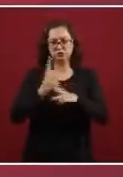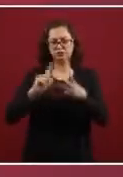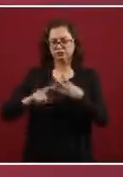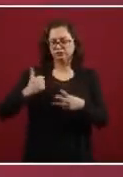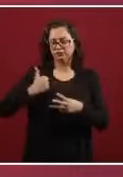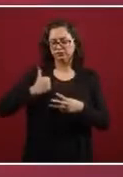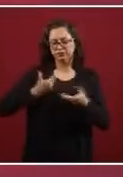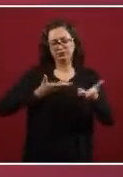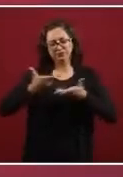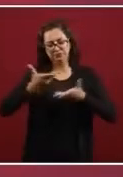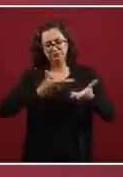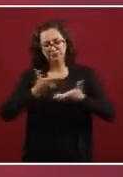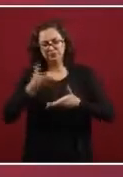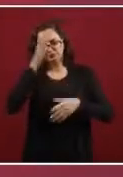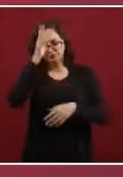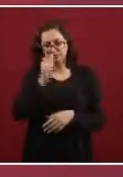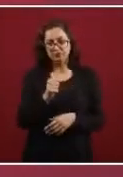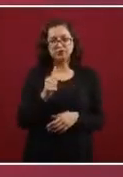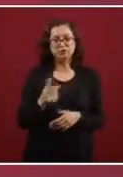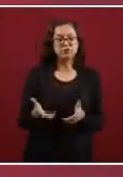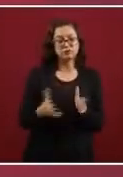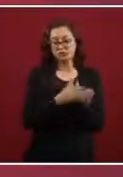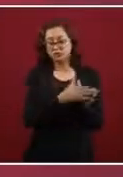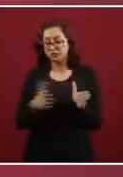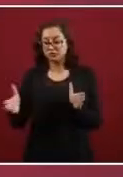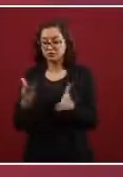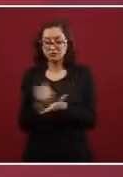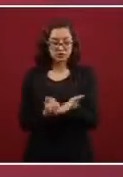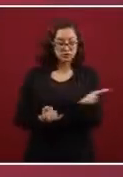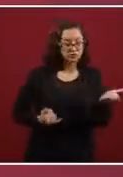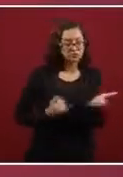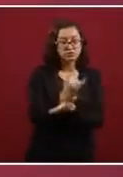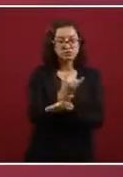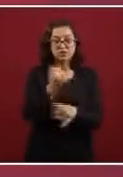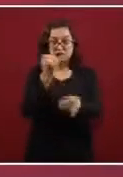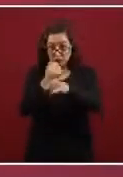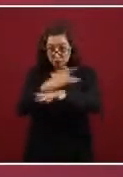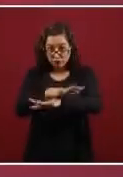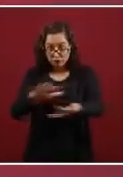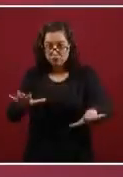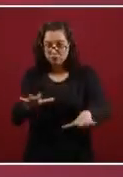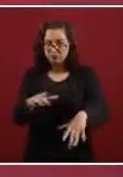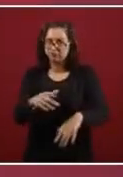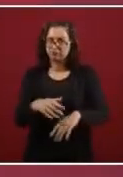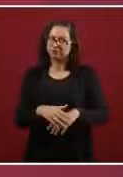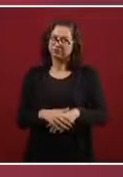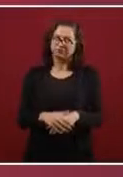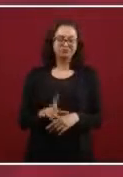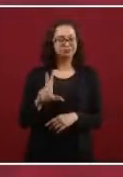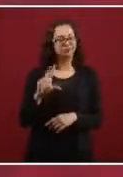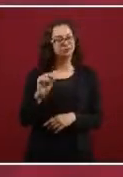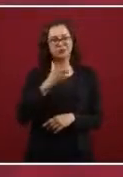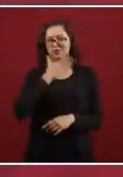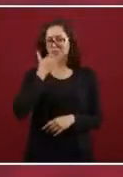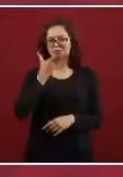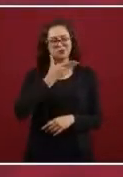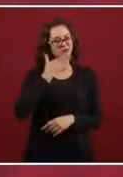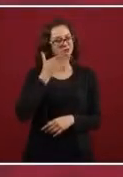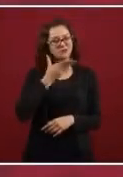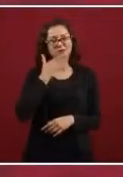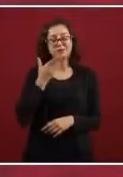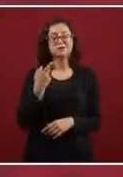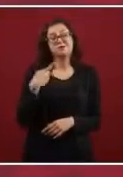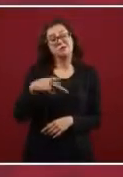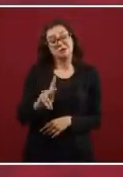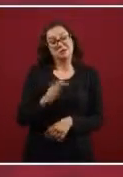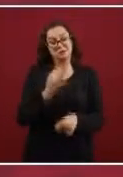los países rindan informes en las etapas decisivas de los tratados, pero en este caso el presidente ha instruido que así sea, para